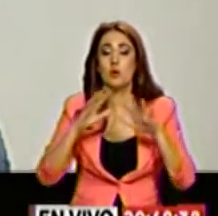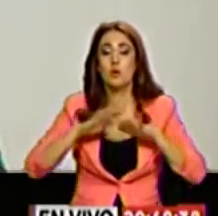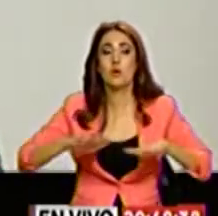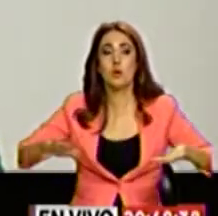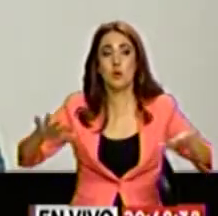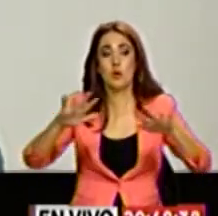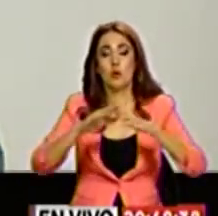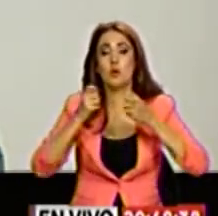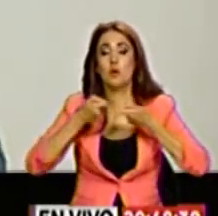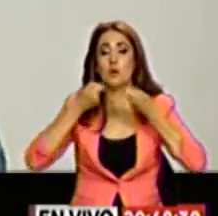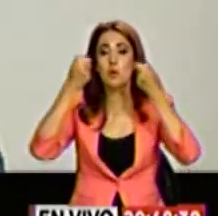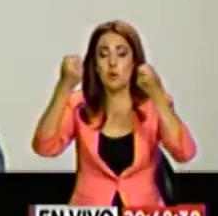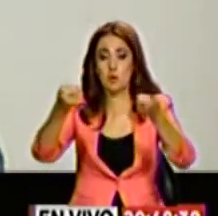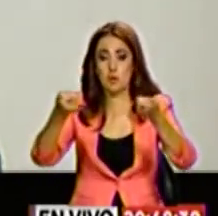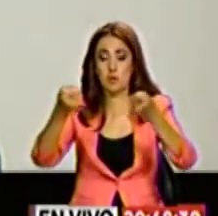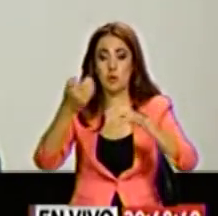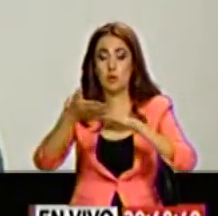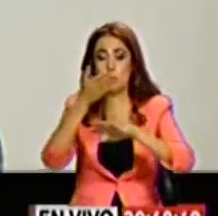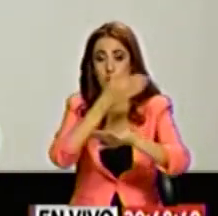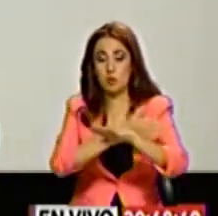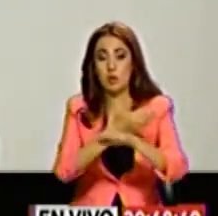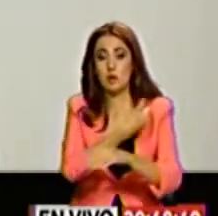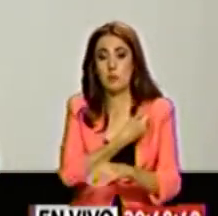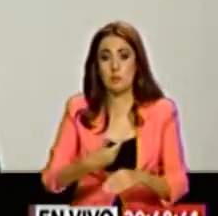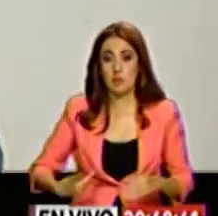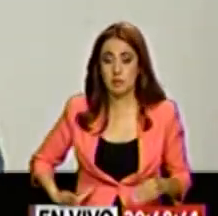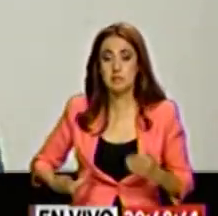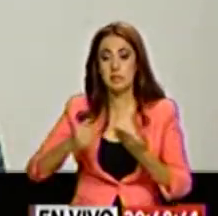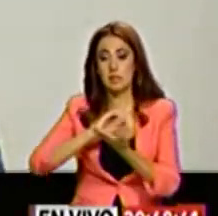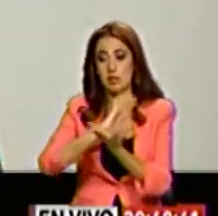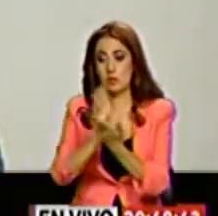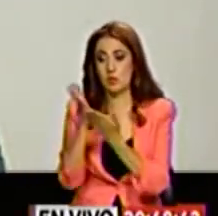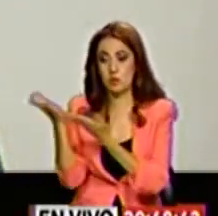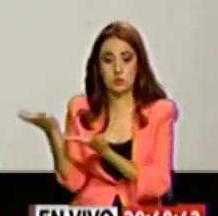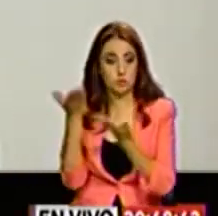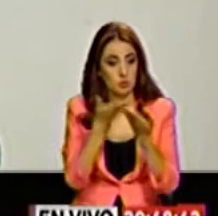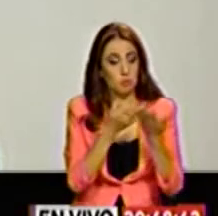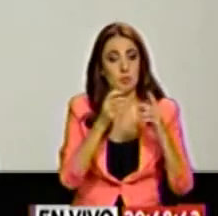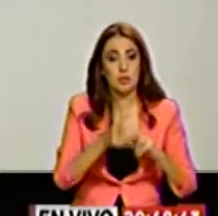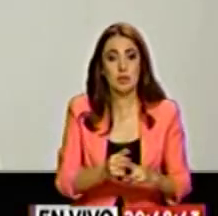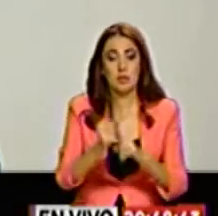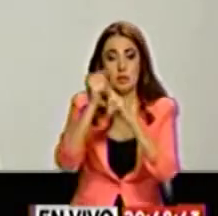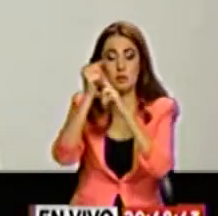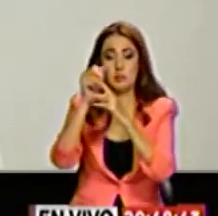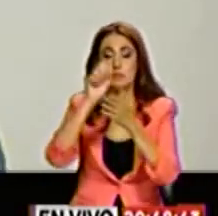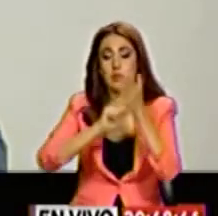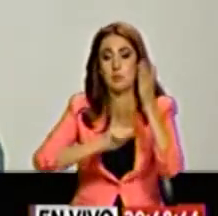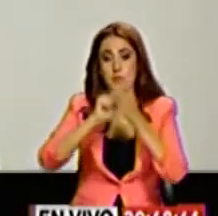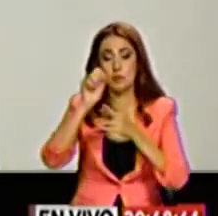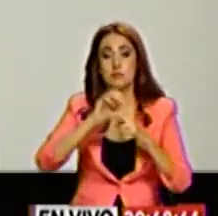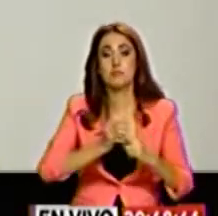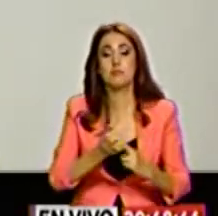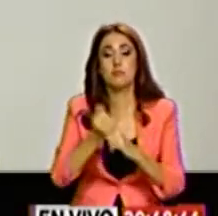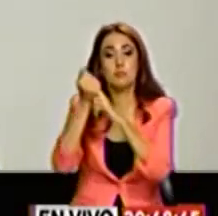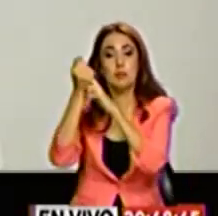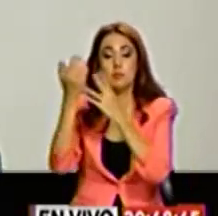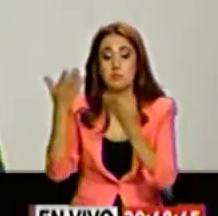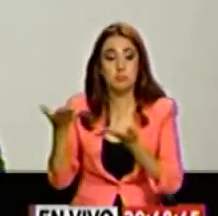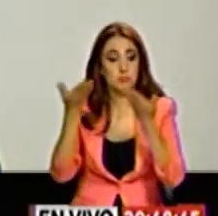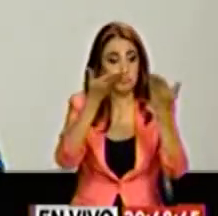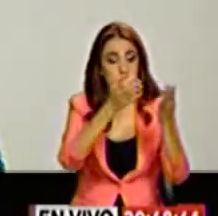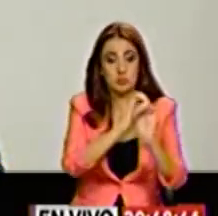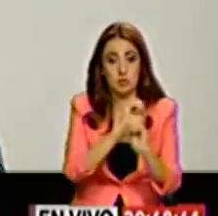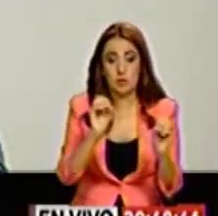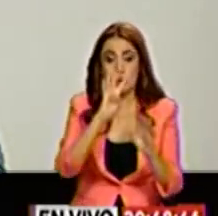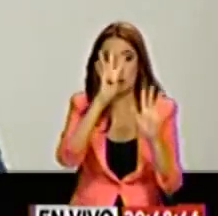el recurso, no como el año pasado que el presidente y la Asamblea no le entregaron el recurso para aprobar esta ley, pero sin embargo se le reduce